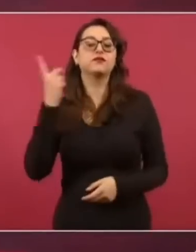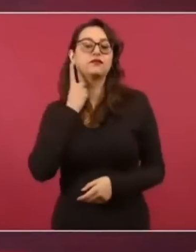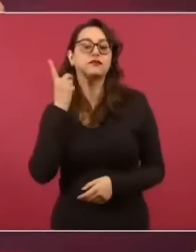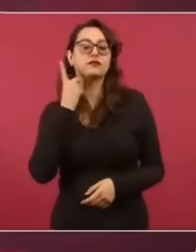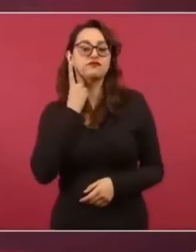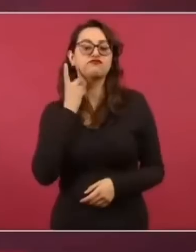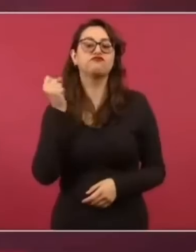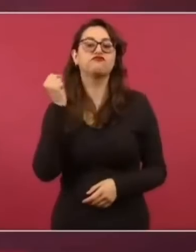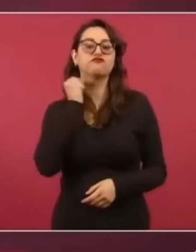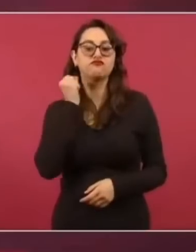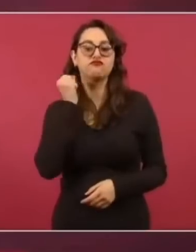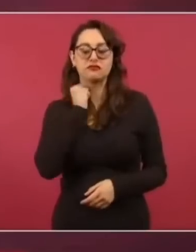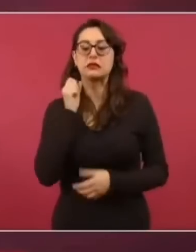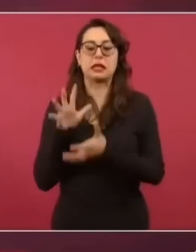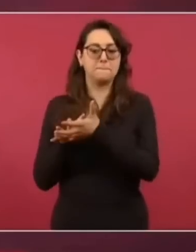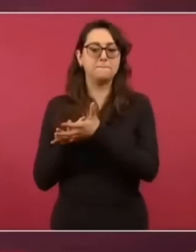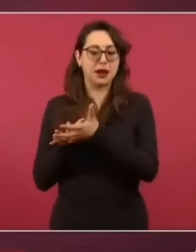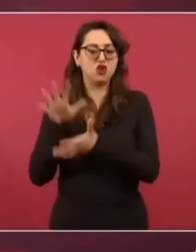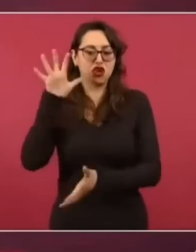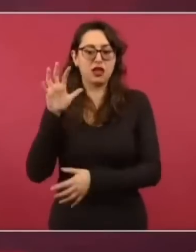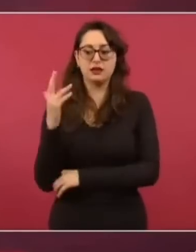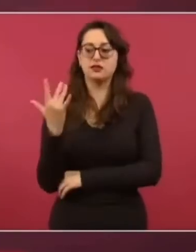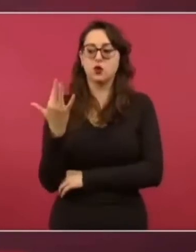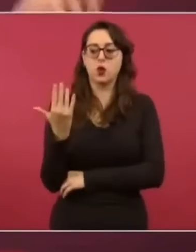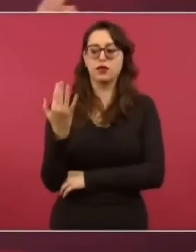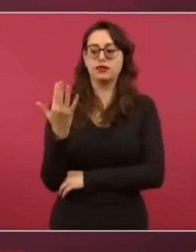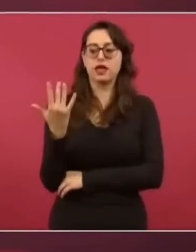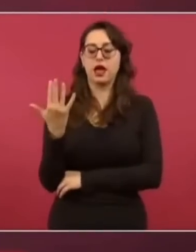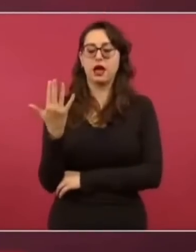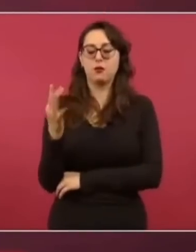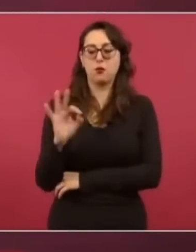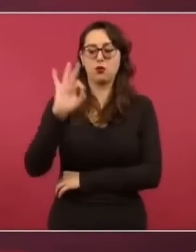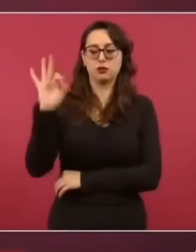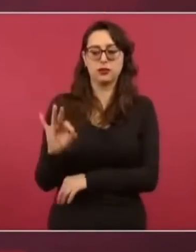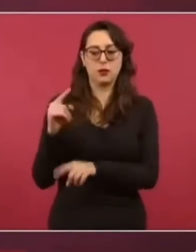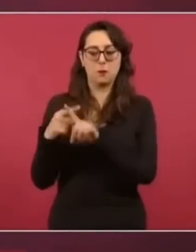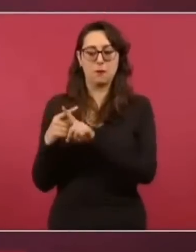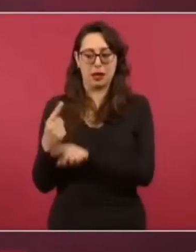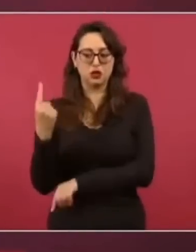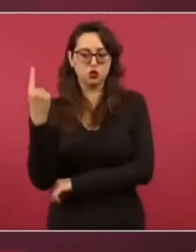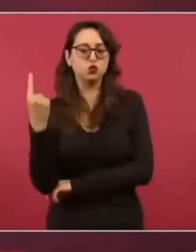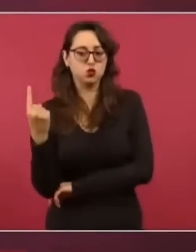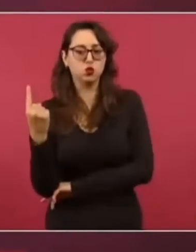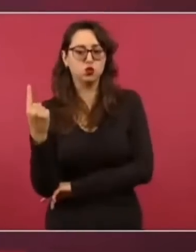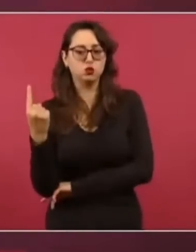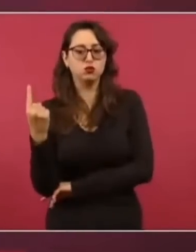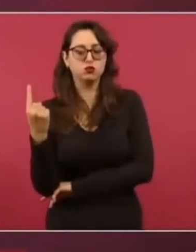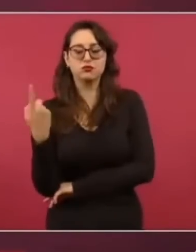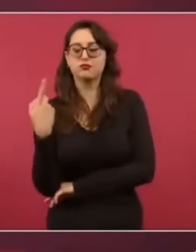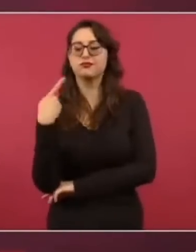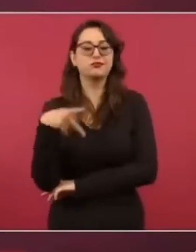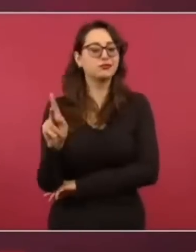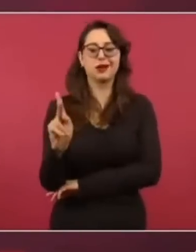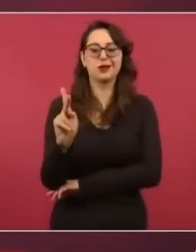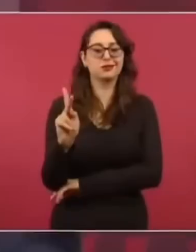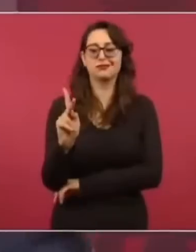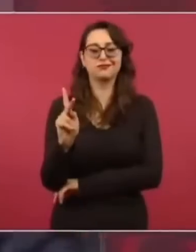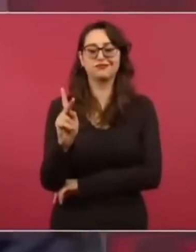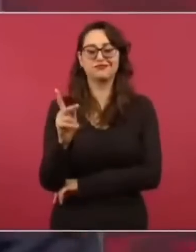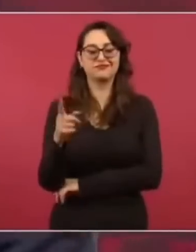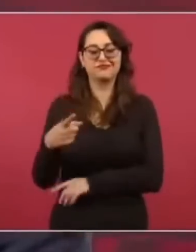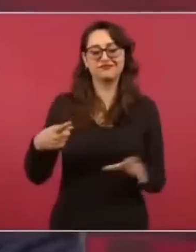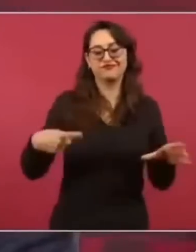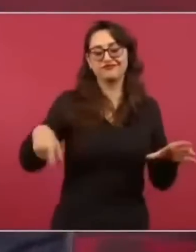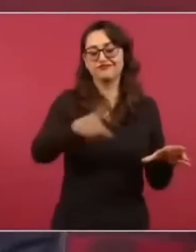de la transformación son mayoritarios, no alcanzan a tener